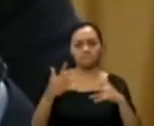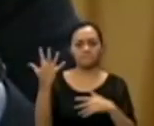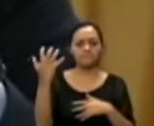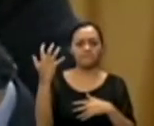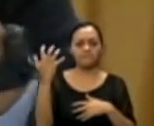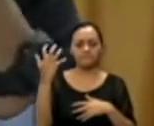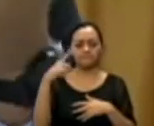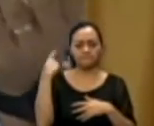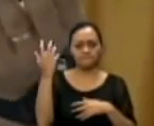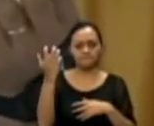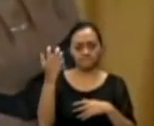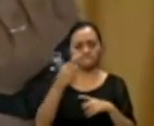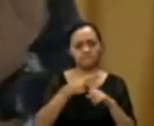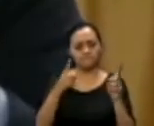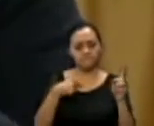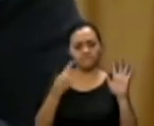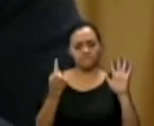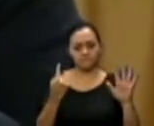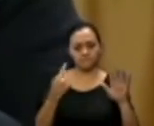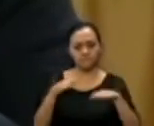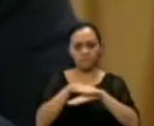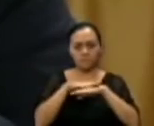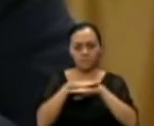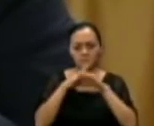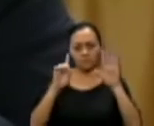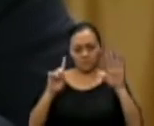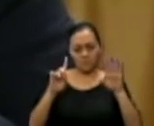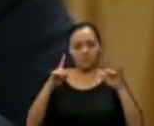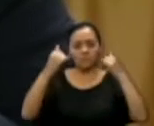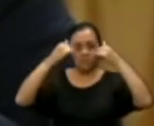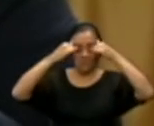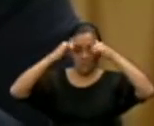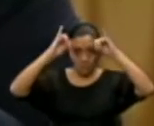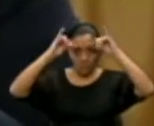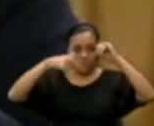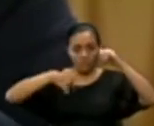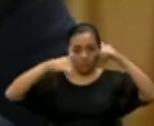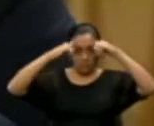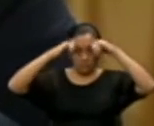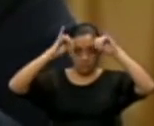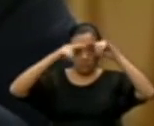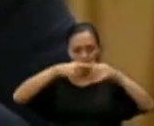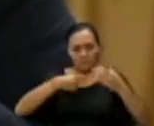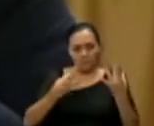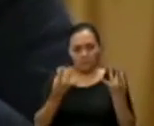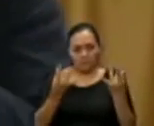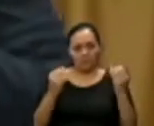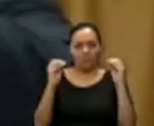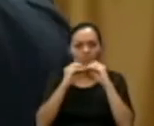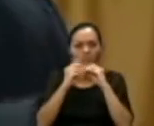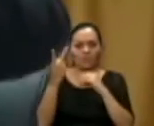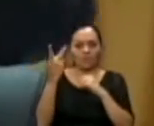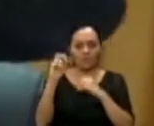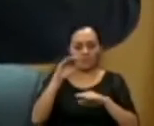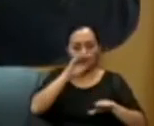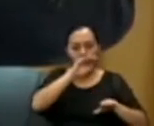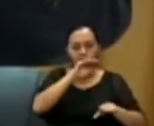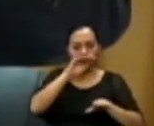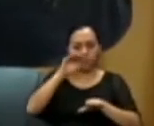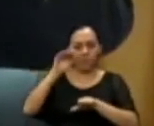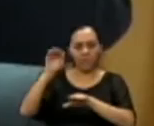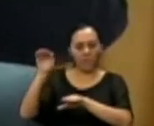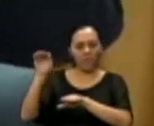aquí vamos a llegar con este ganado de mejor calidad a 20 litros pero el nivel